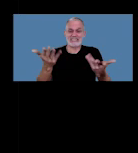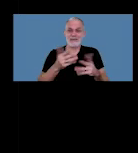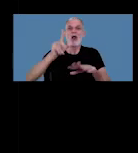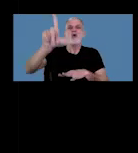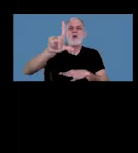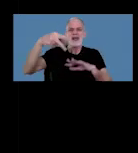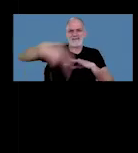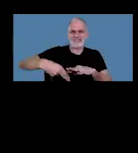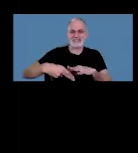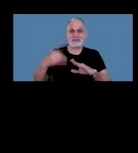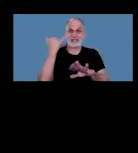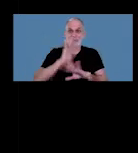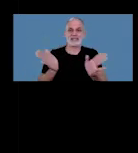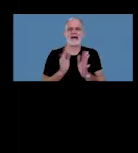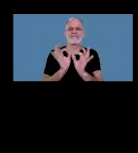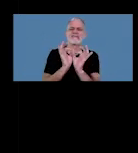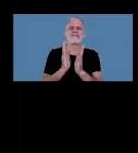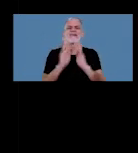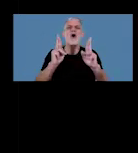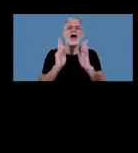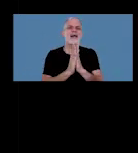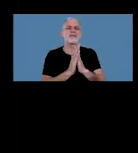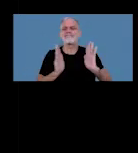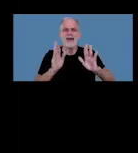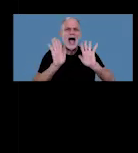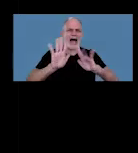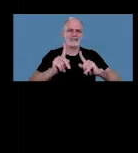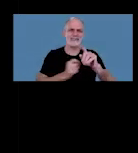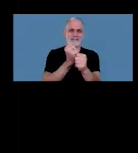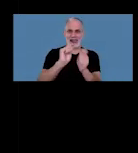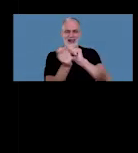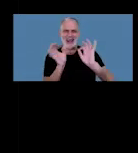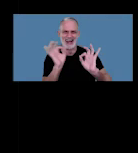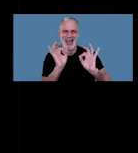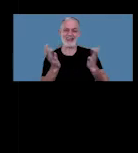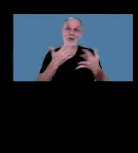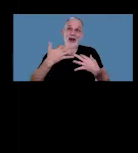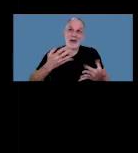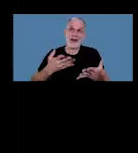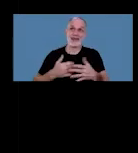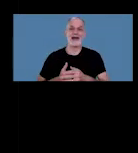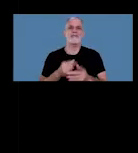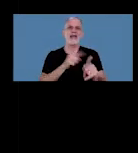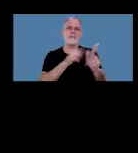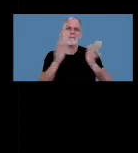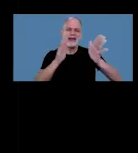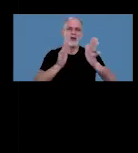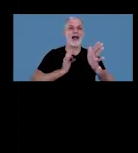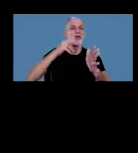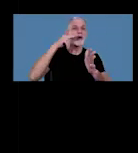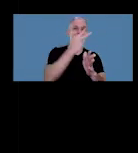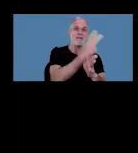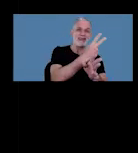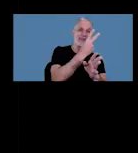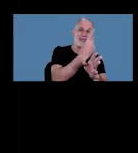viene, así que esperemos que todo permanezca quieto como hasta ahora, que la verdad que entre el periodo 2021 y